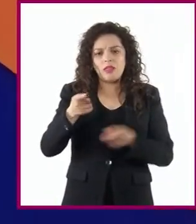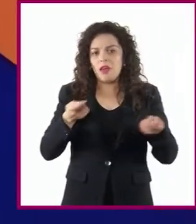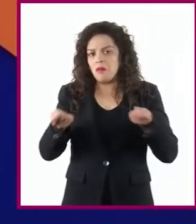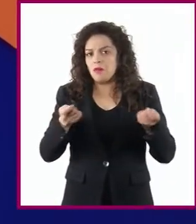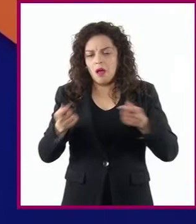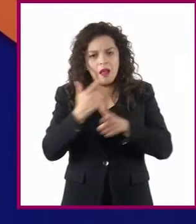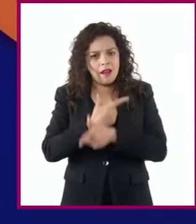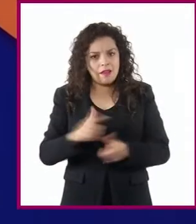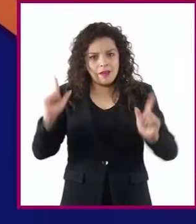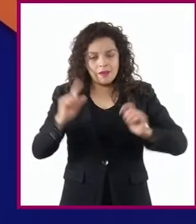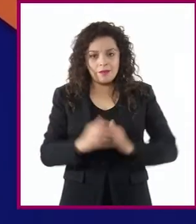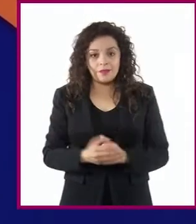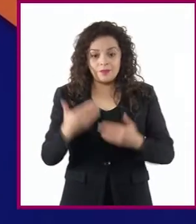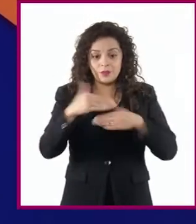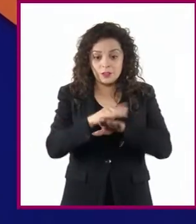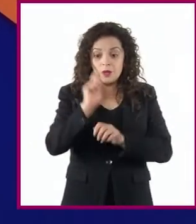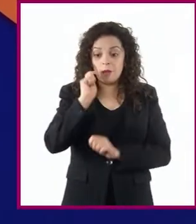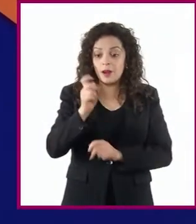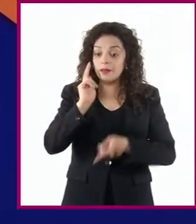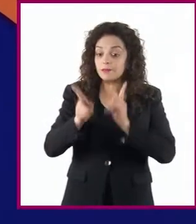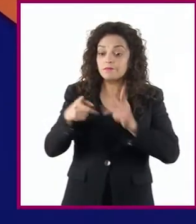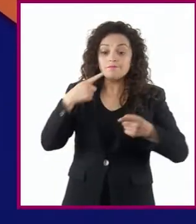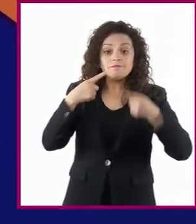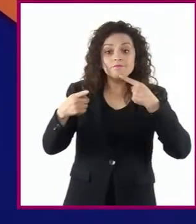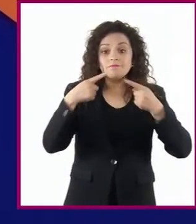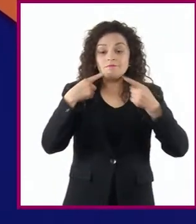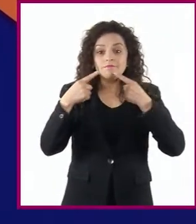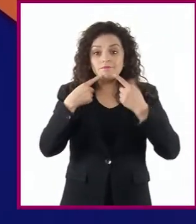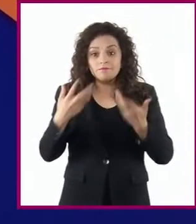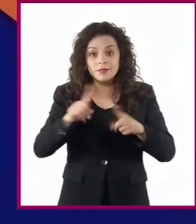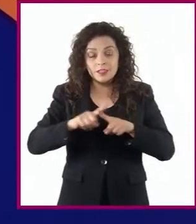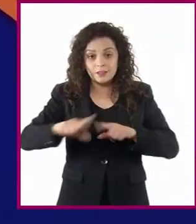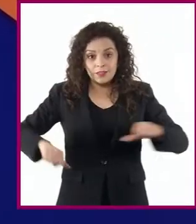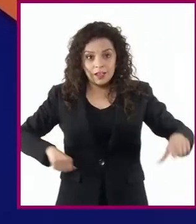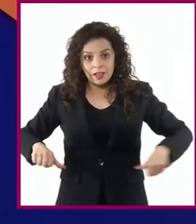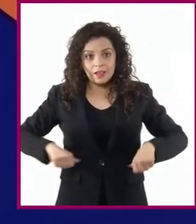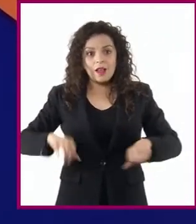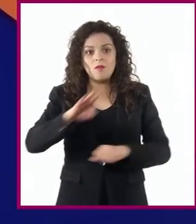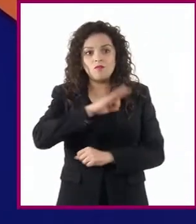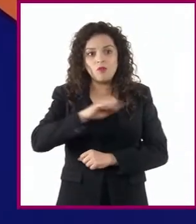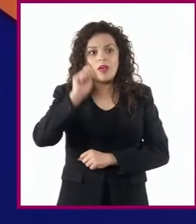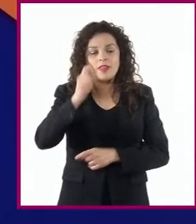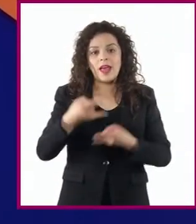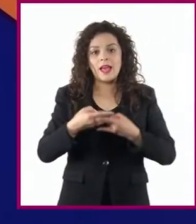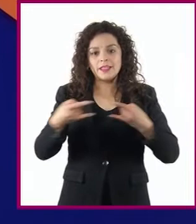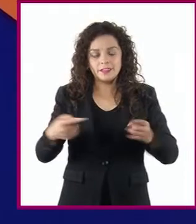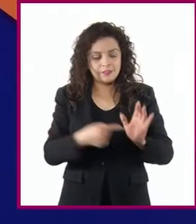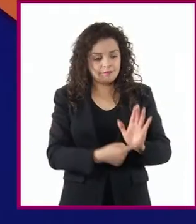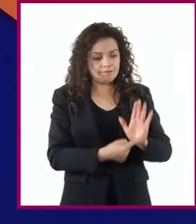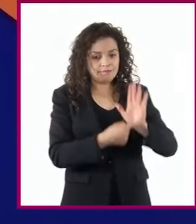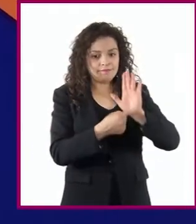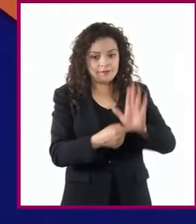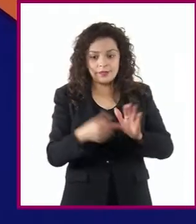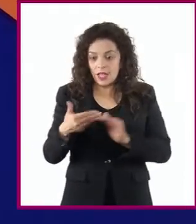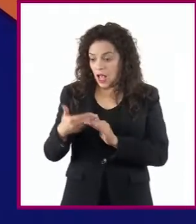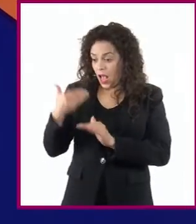A partir del diálogo y las acciones se puede presentar una historia cuyo antes y después solo